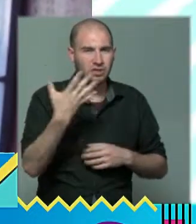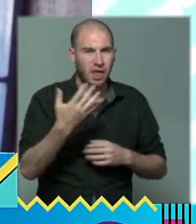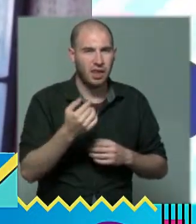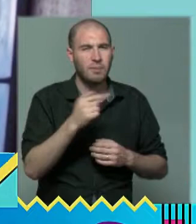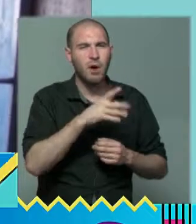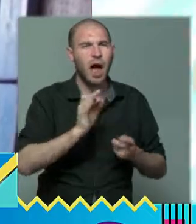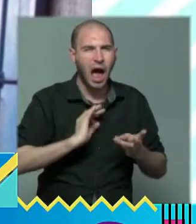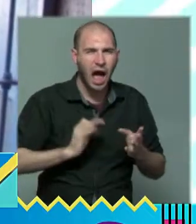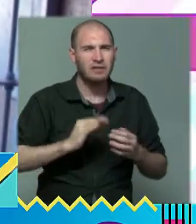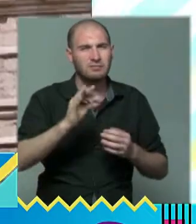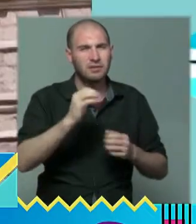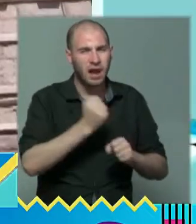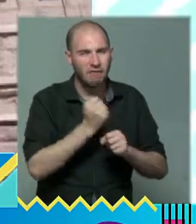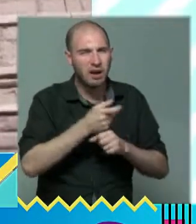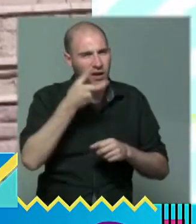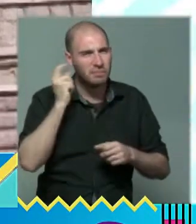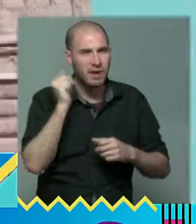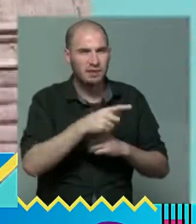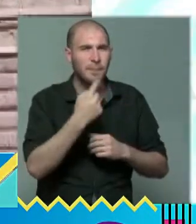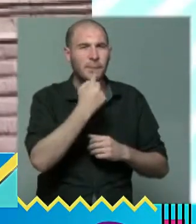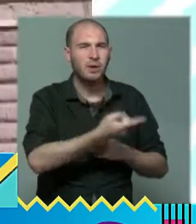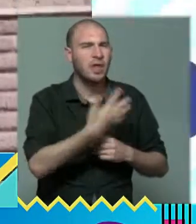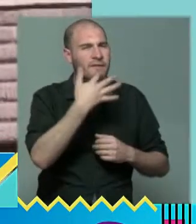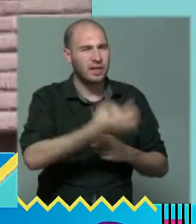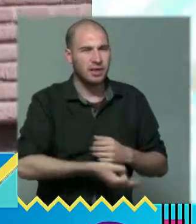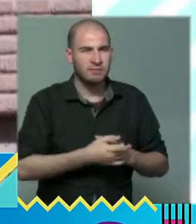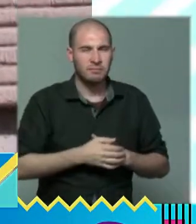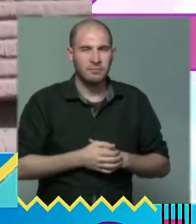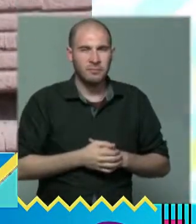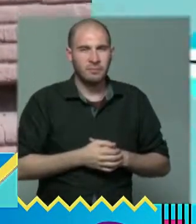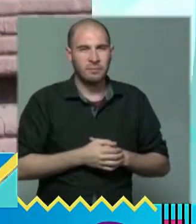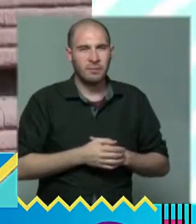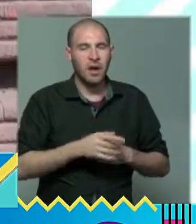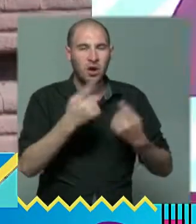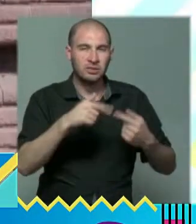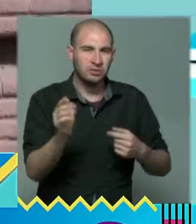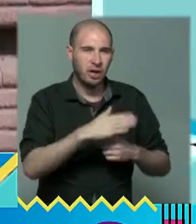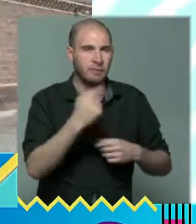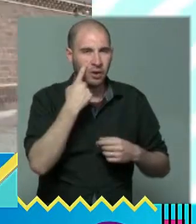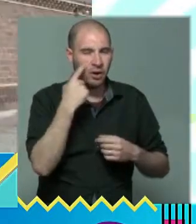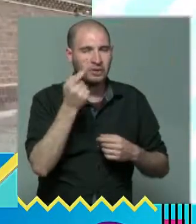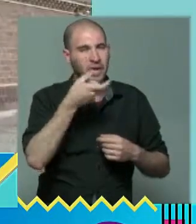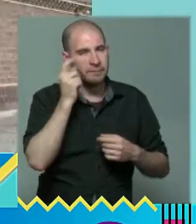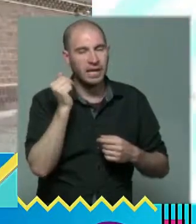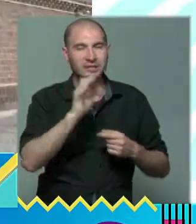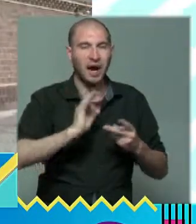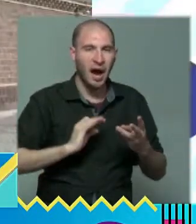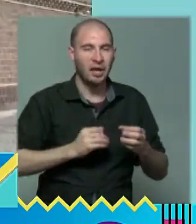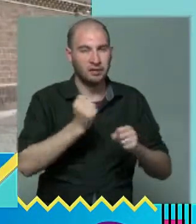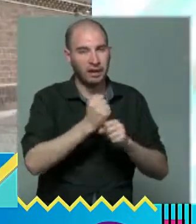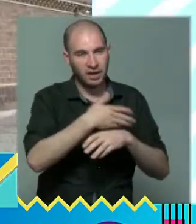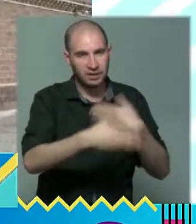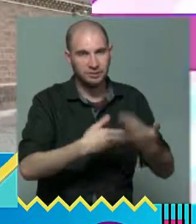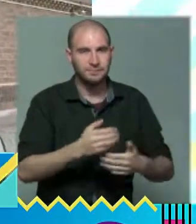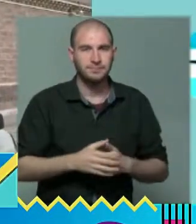tus años de experiencia y preguntarte sinceramente, desde todos los recursos que vos conocés y tu experiencia y años en este